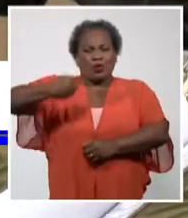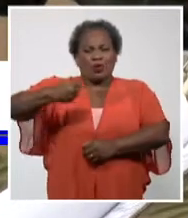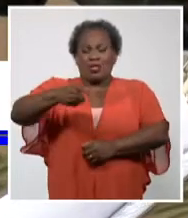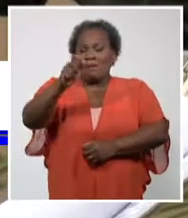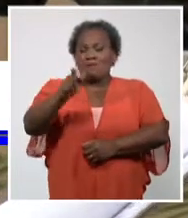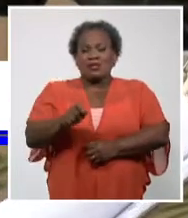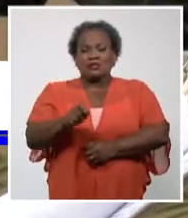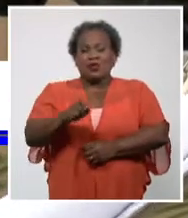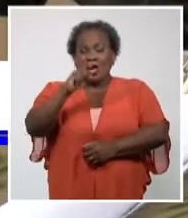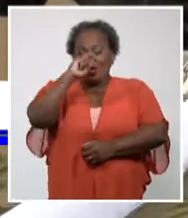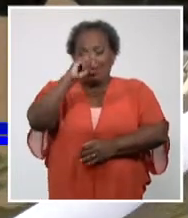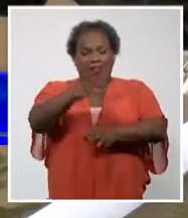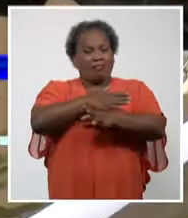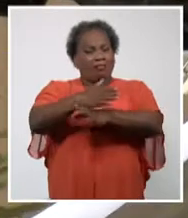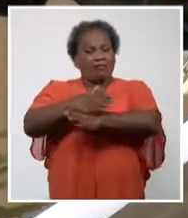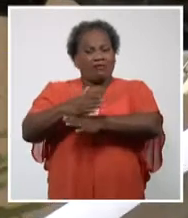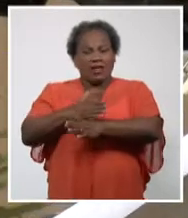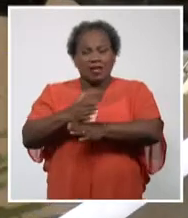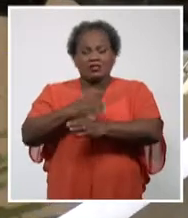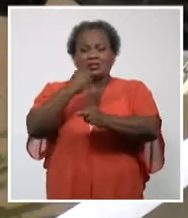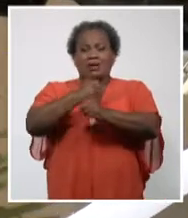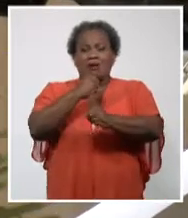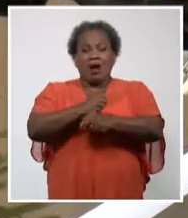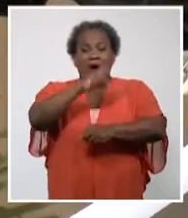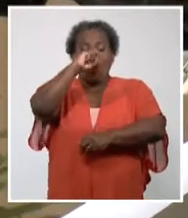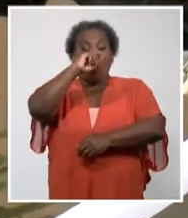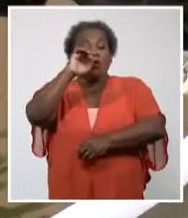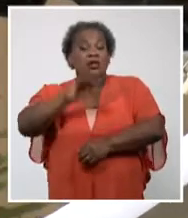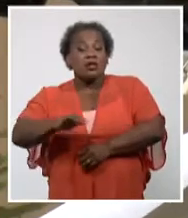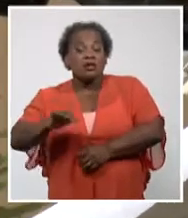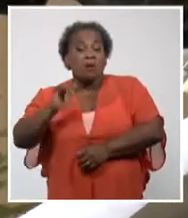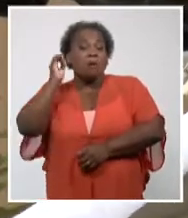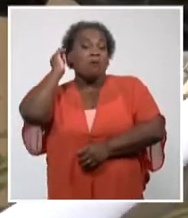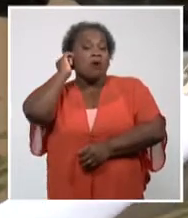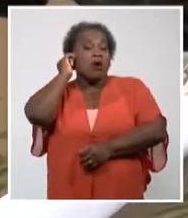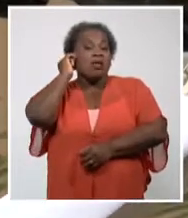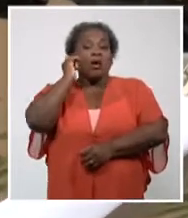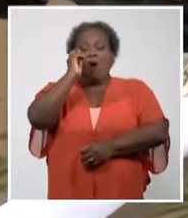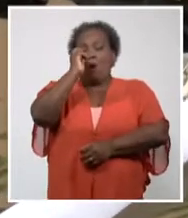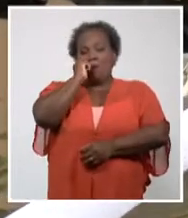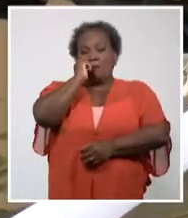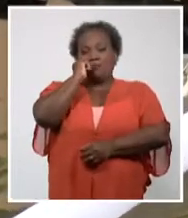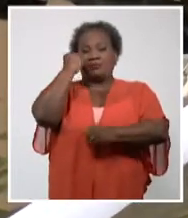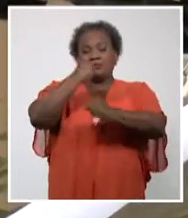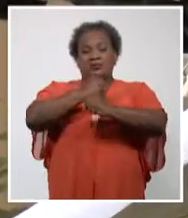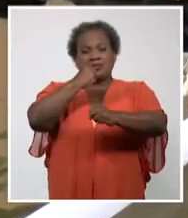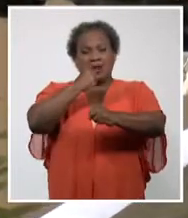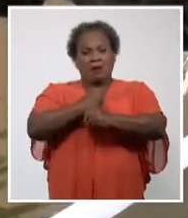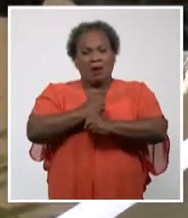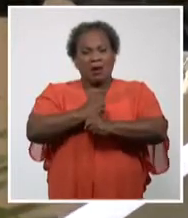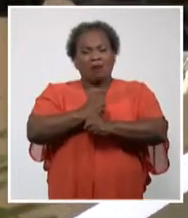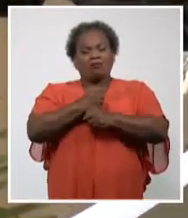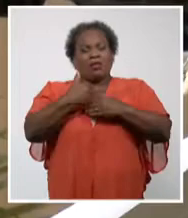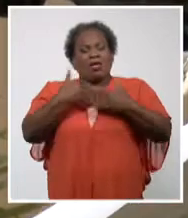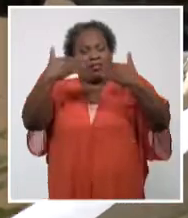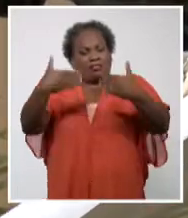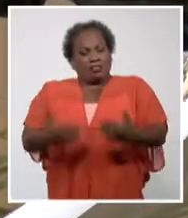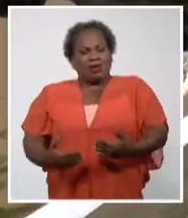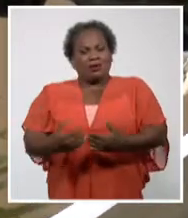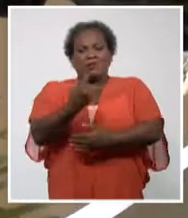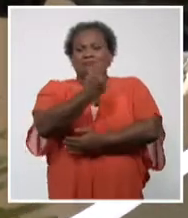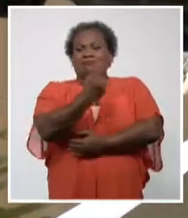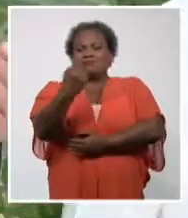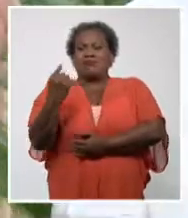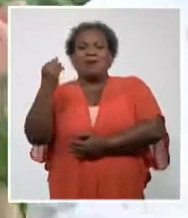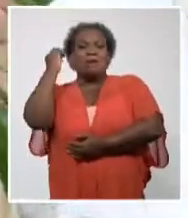y oficios niños mujeres y hombres el trabajo una función honrosa y digna para cada hombre y para